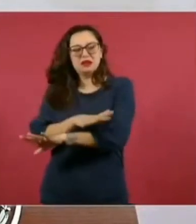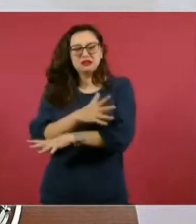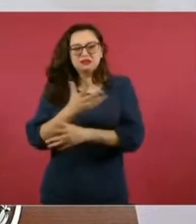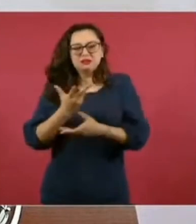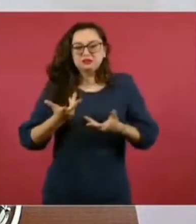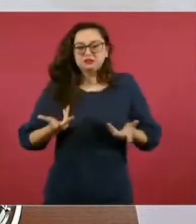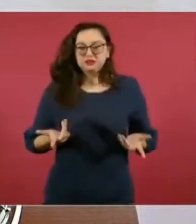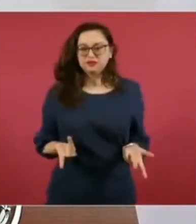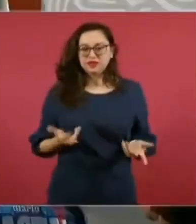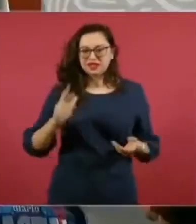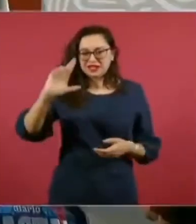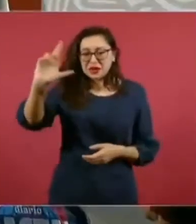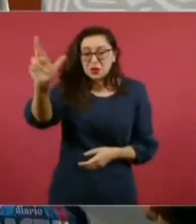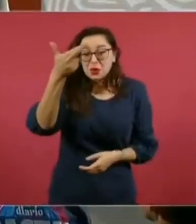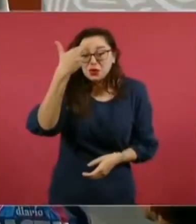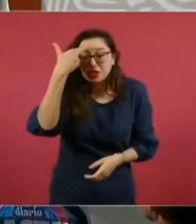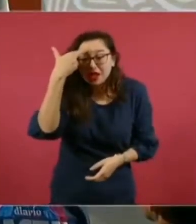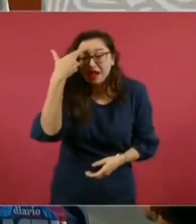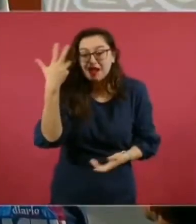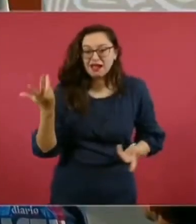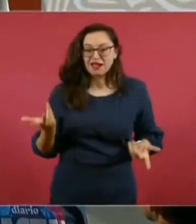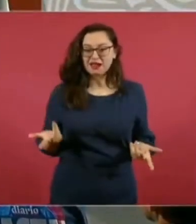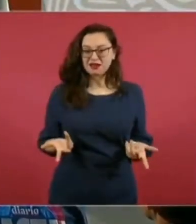un repaso.